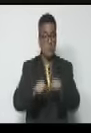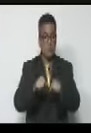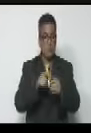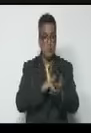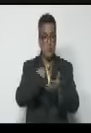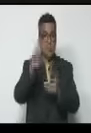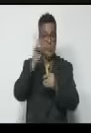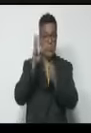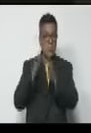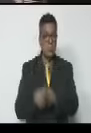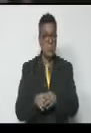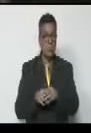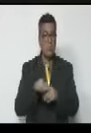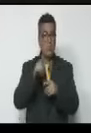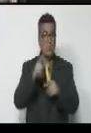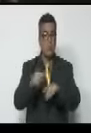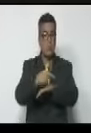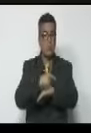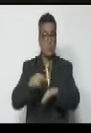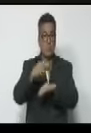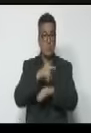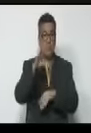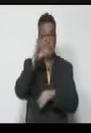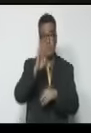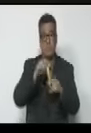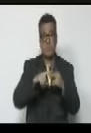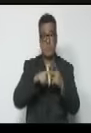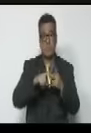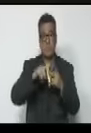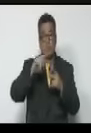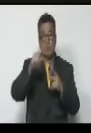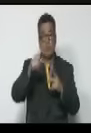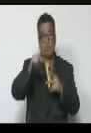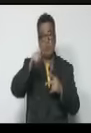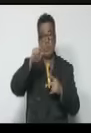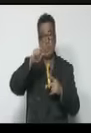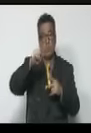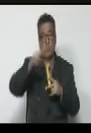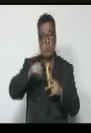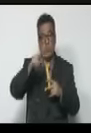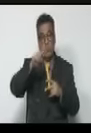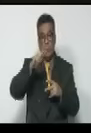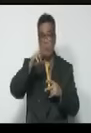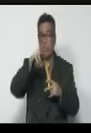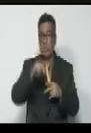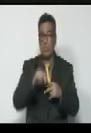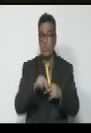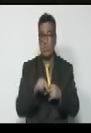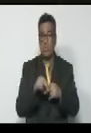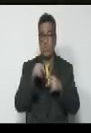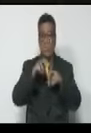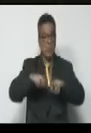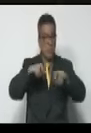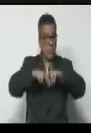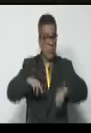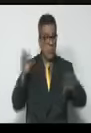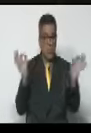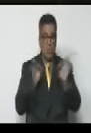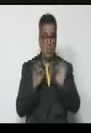carga venezolana durante el gobierno de Fernández y con el retuvimiento de Kirchner, y no encontraron